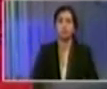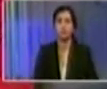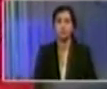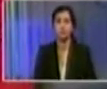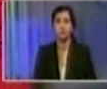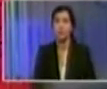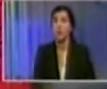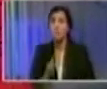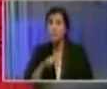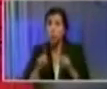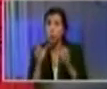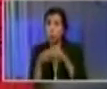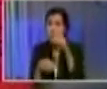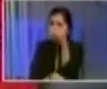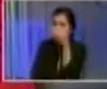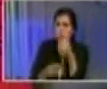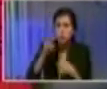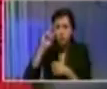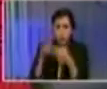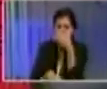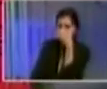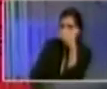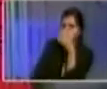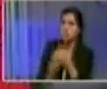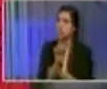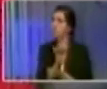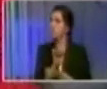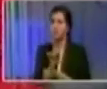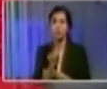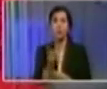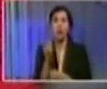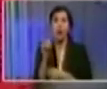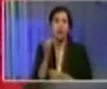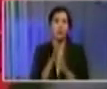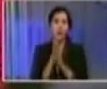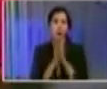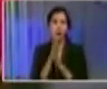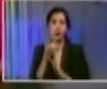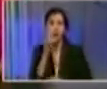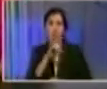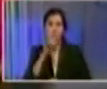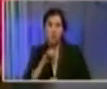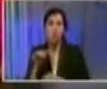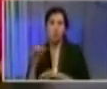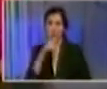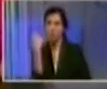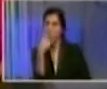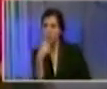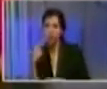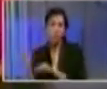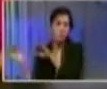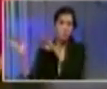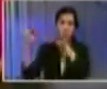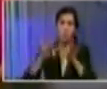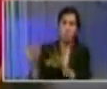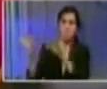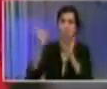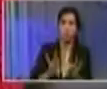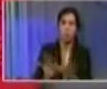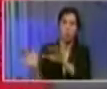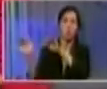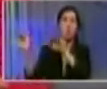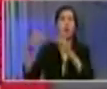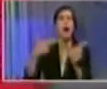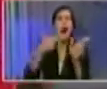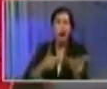las mafias, ¿verdad? Y traer la prostitución, la droga, la mafia, las armas, la